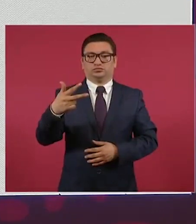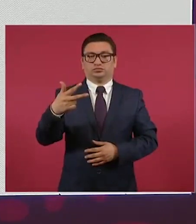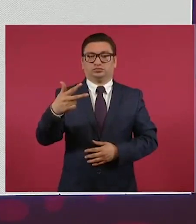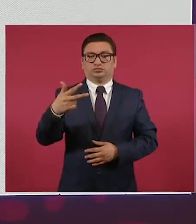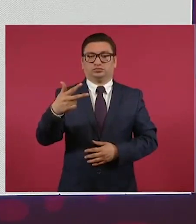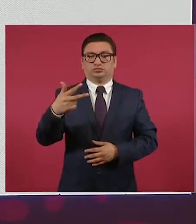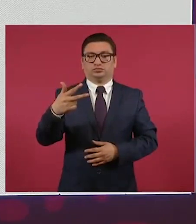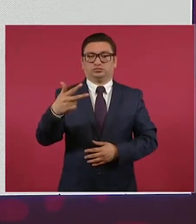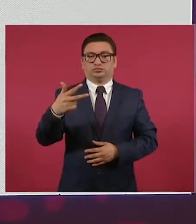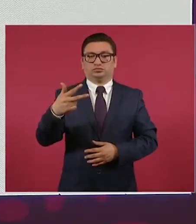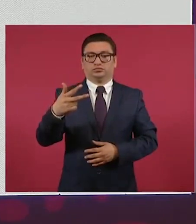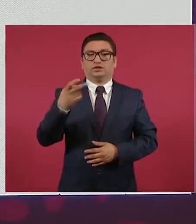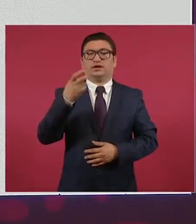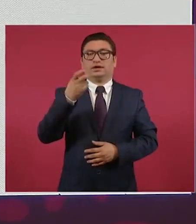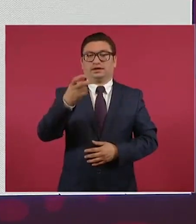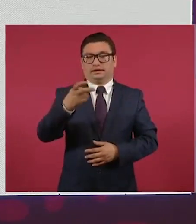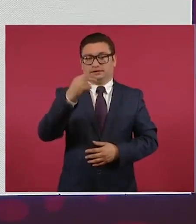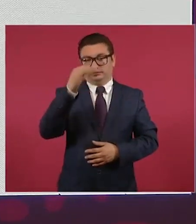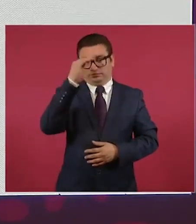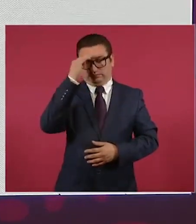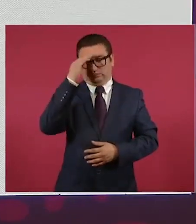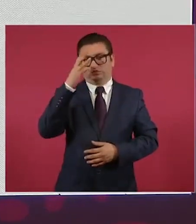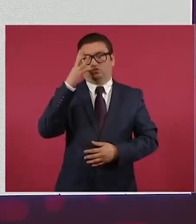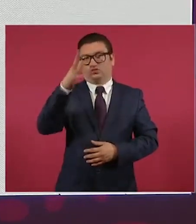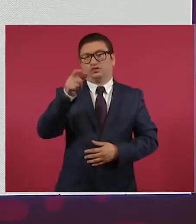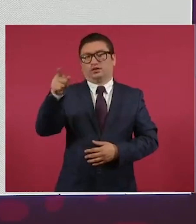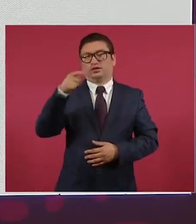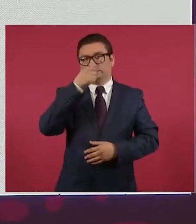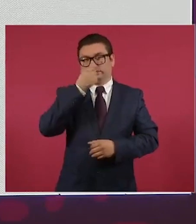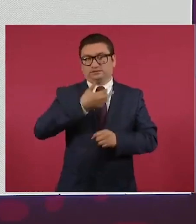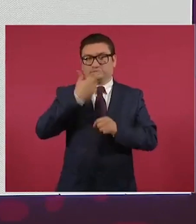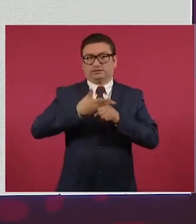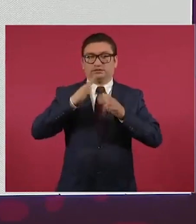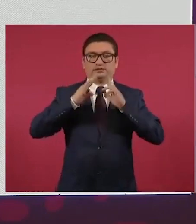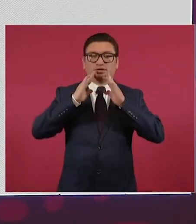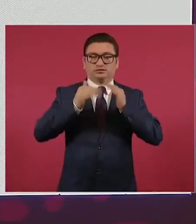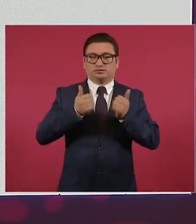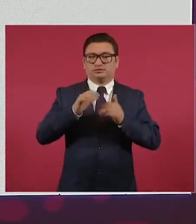estos son proyecciones de los de Hacienda, que siempre